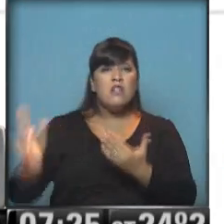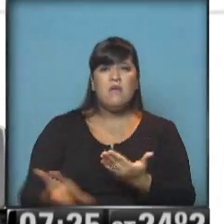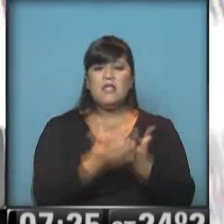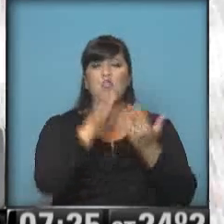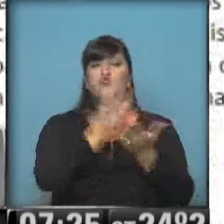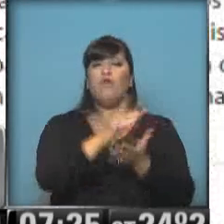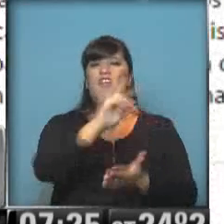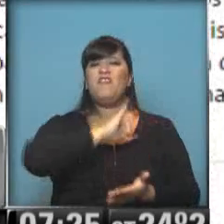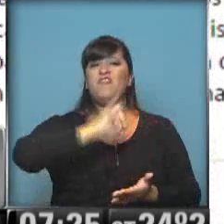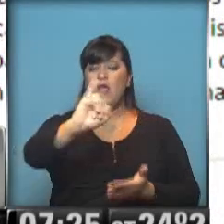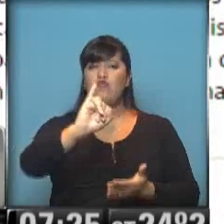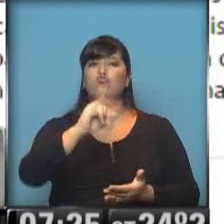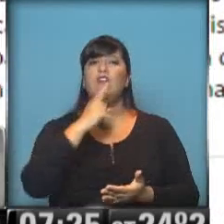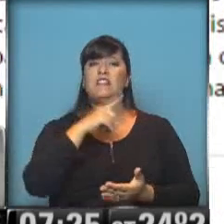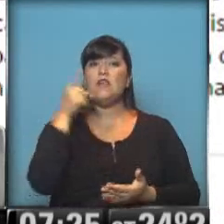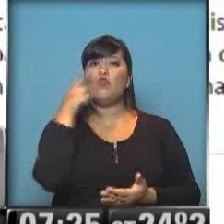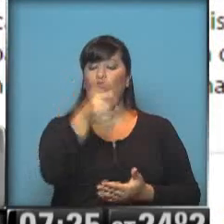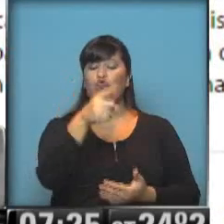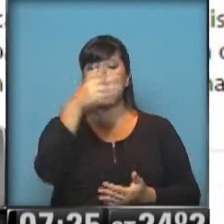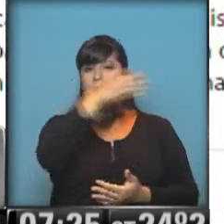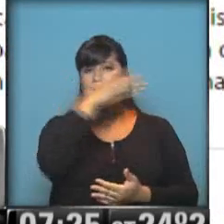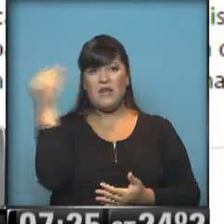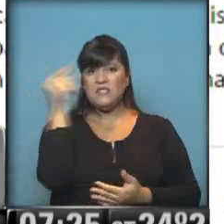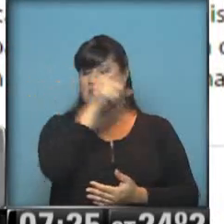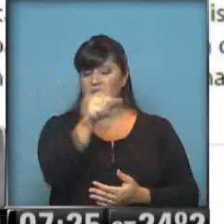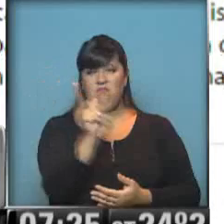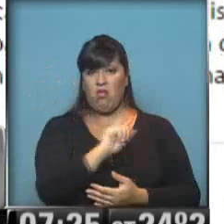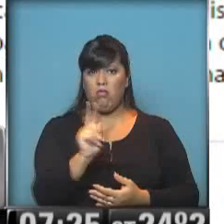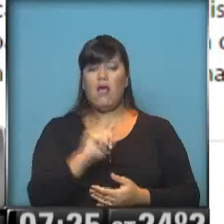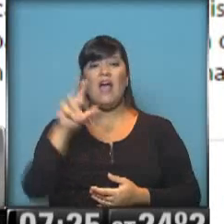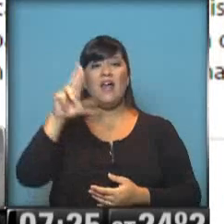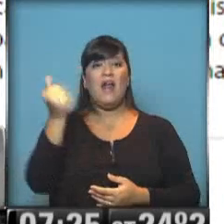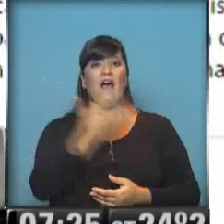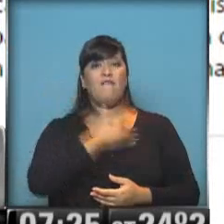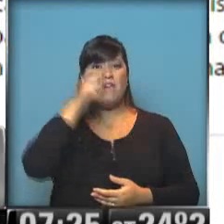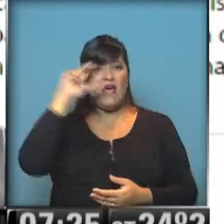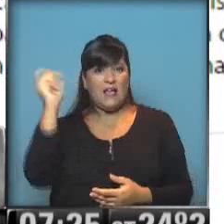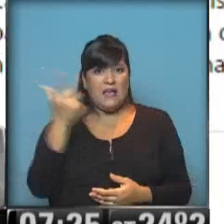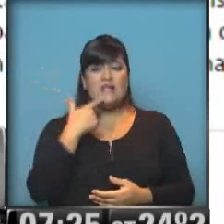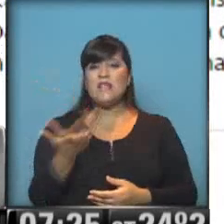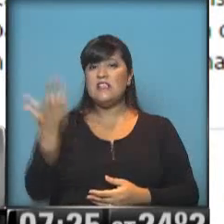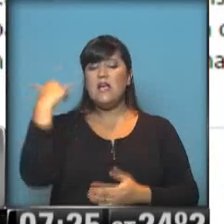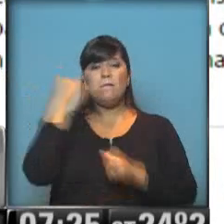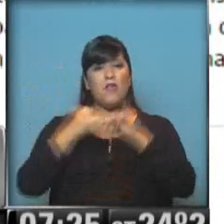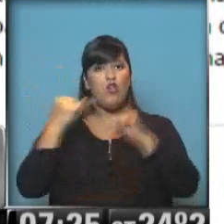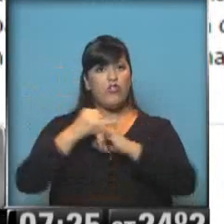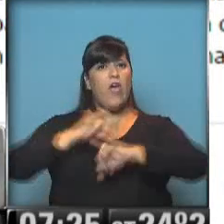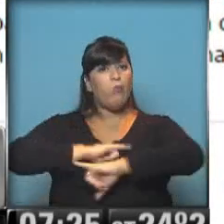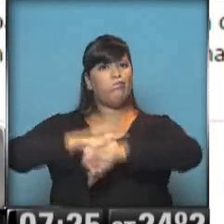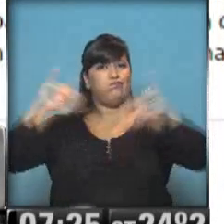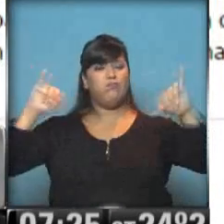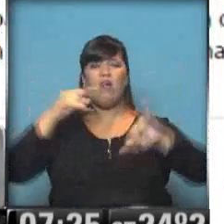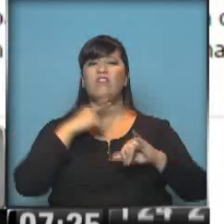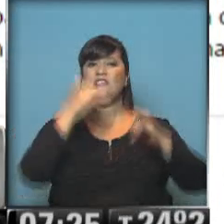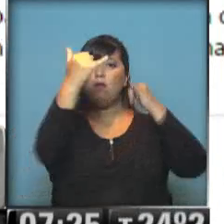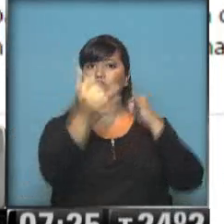presunto encubrimiento que acusaba la presidenta. De hecho, Rafecas emitió un comunicado en el mediodía de ayer con el que salió al cruce de las escuchas que bajo